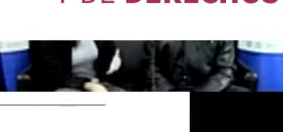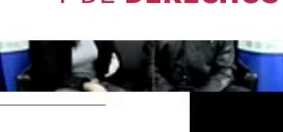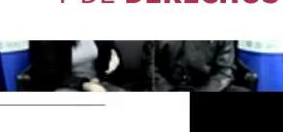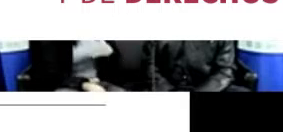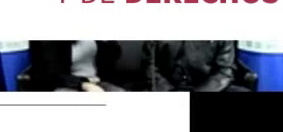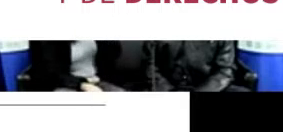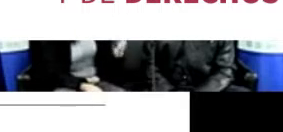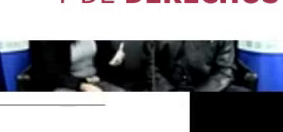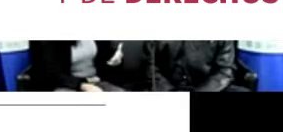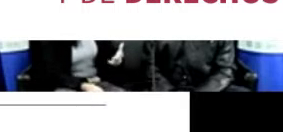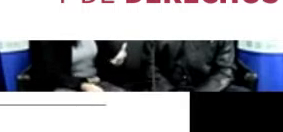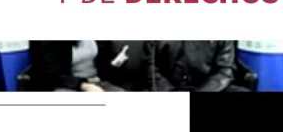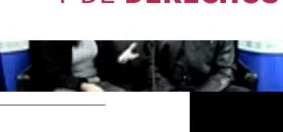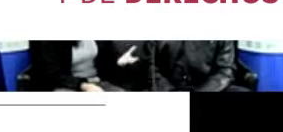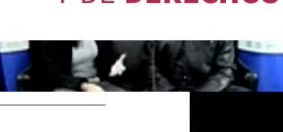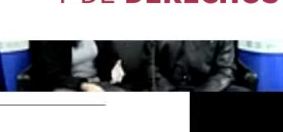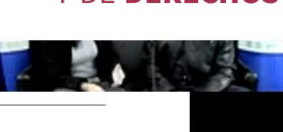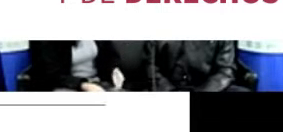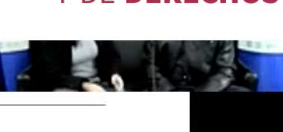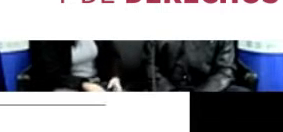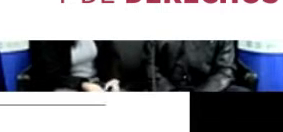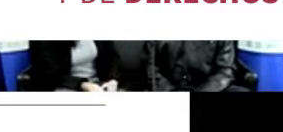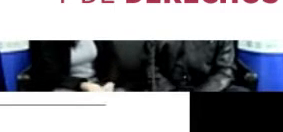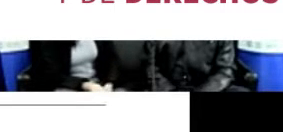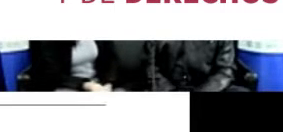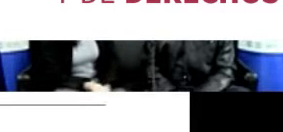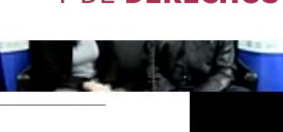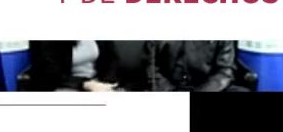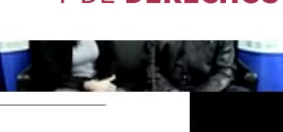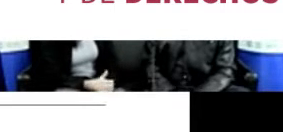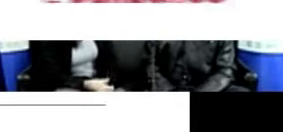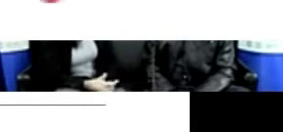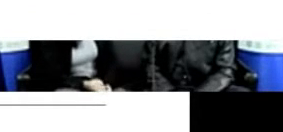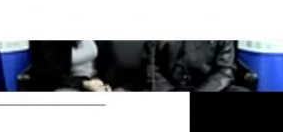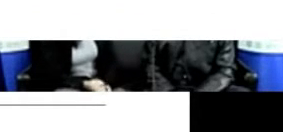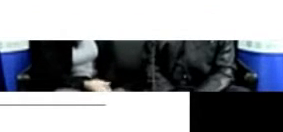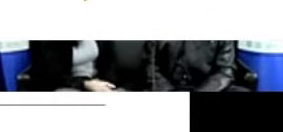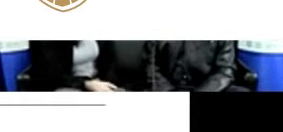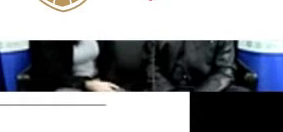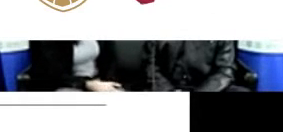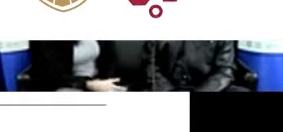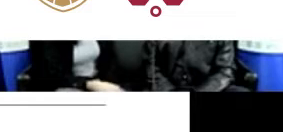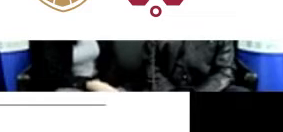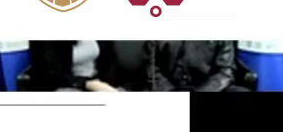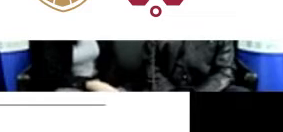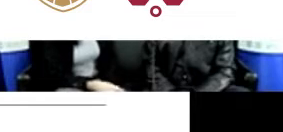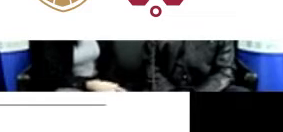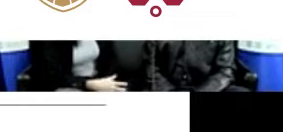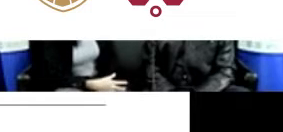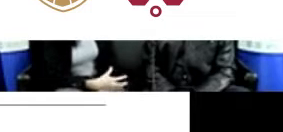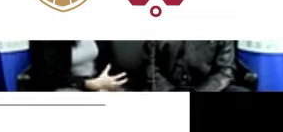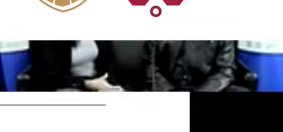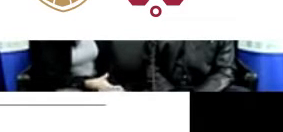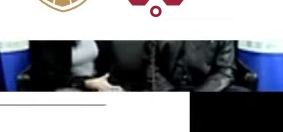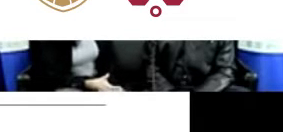sustancias psicoactivas, mejor utilizamos ese término, porque incluye lo que es alcohol y tabaco, ¿no? Entonces, cuando